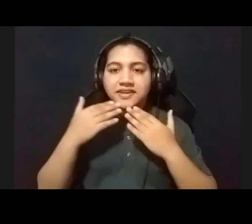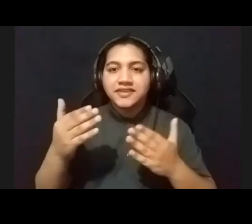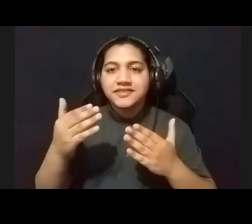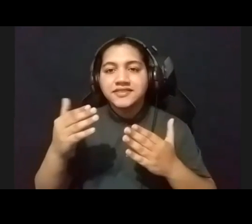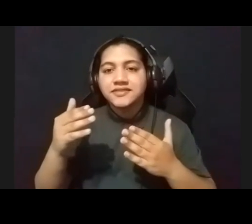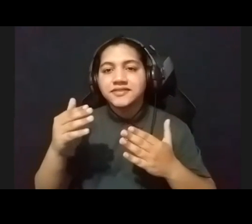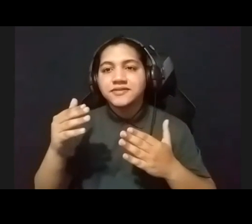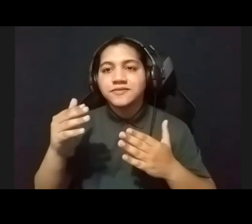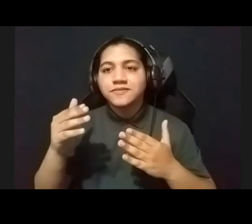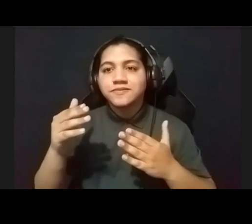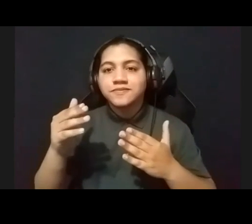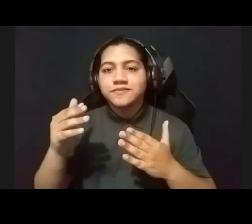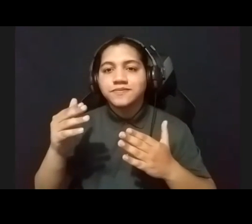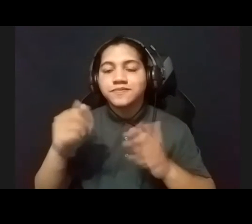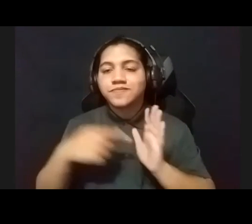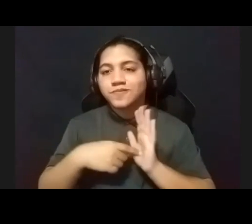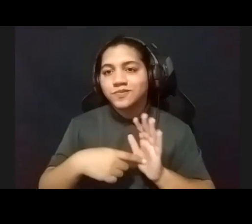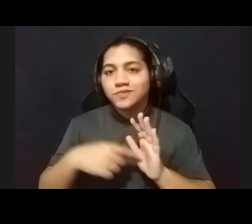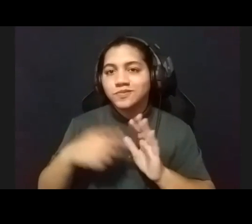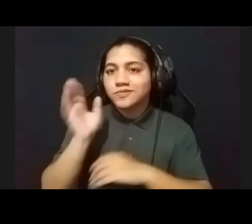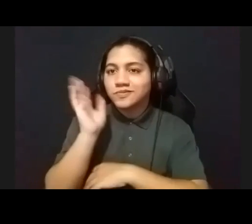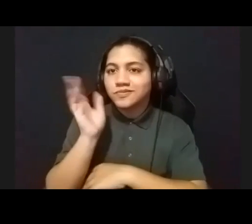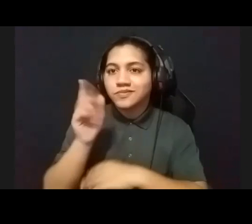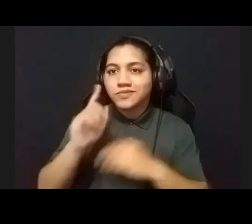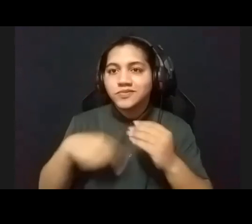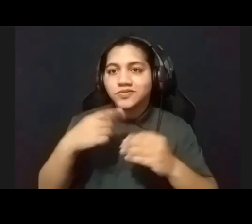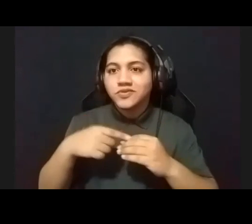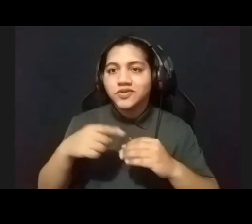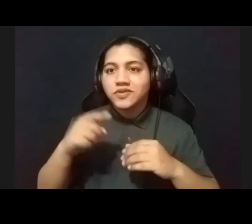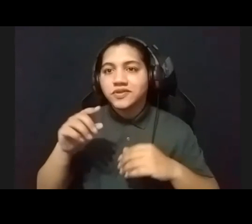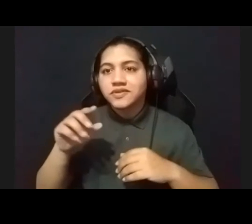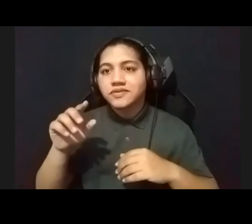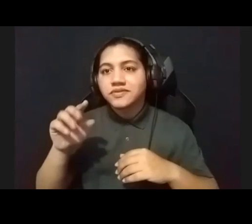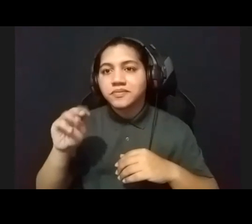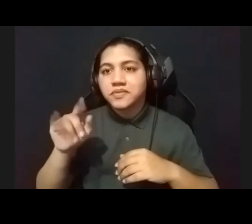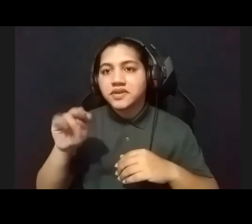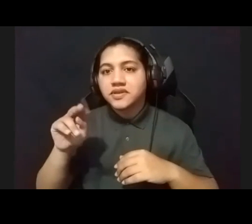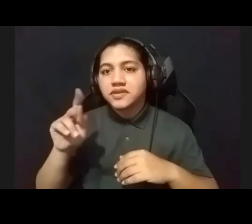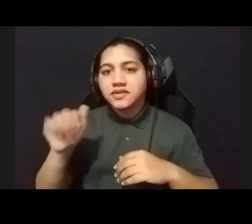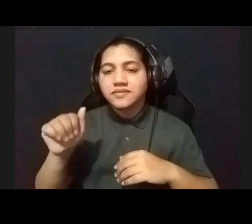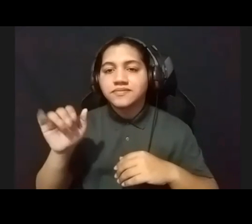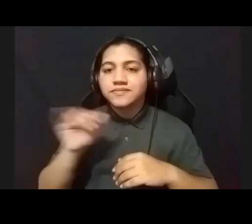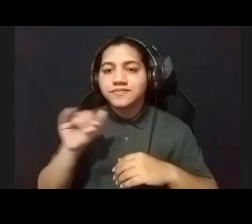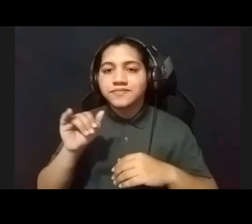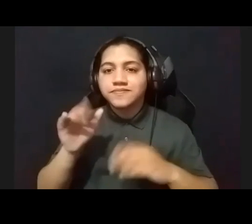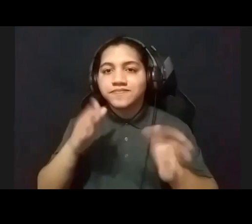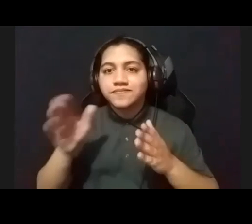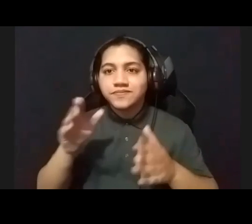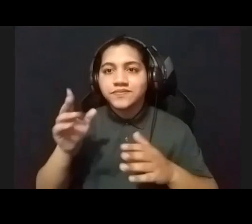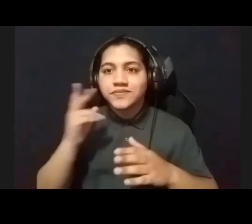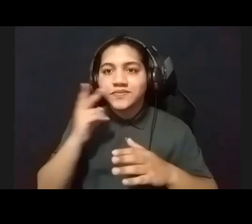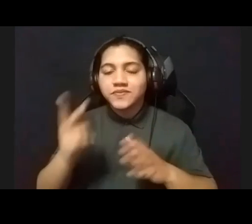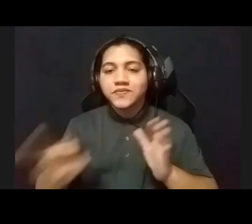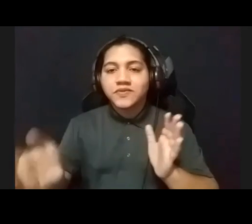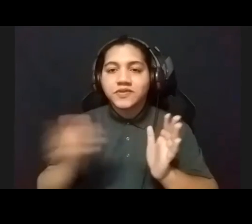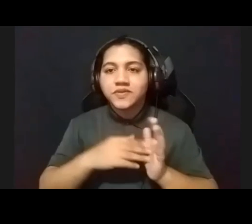por haber presentado esta charla sobre la cucarachita Martina, y hemos coordinado para vernos nuevamente en el